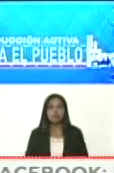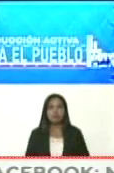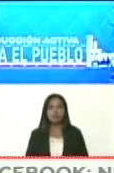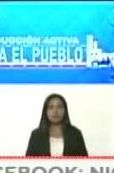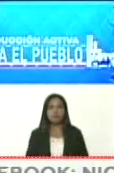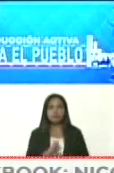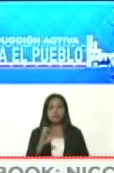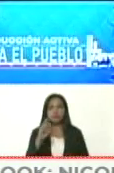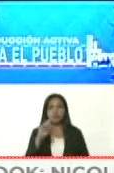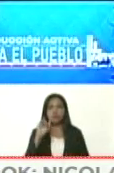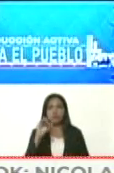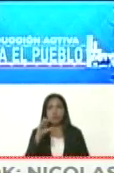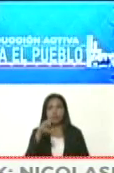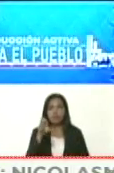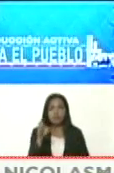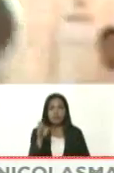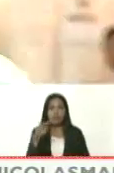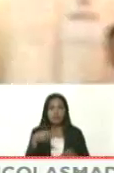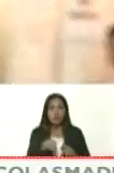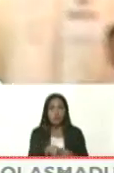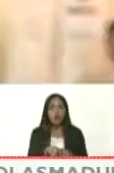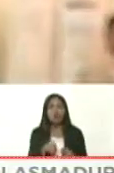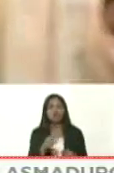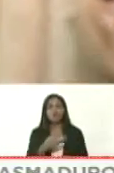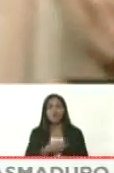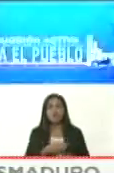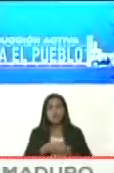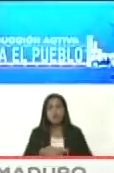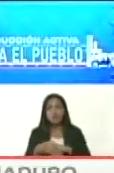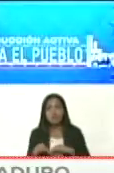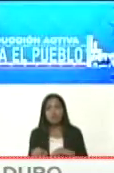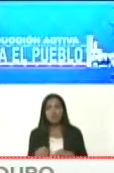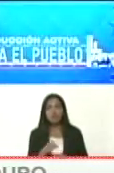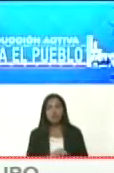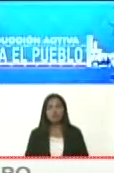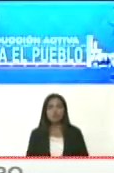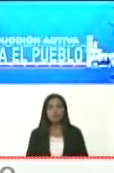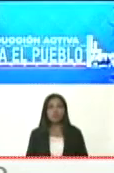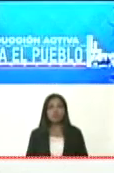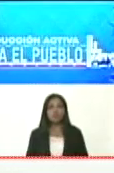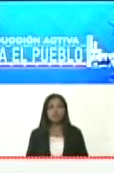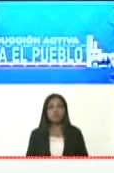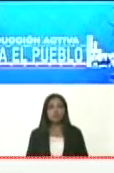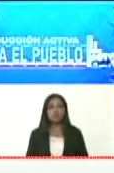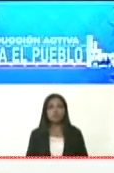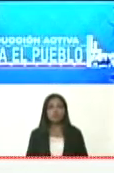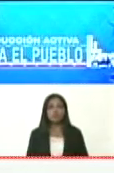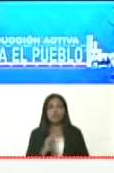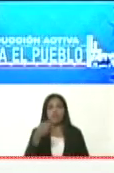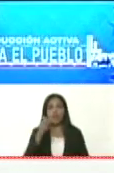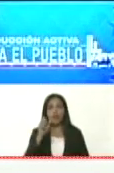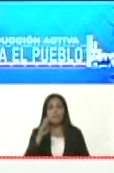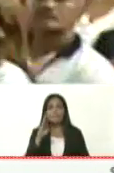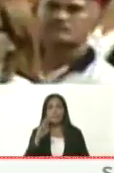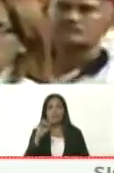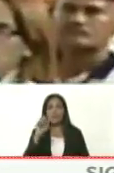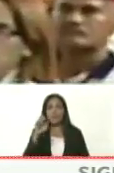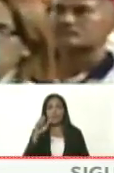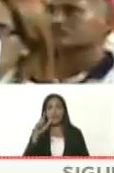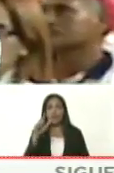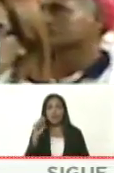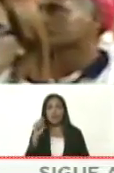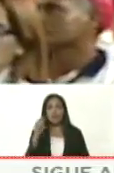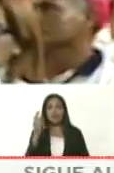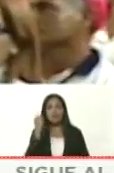Eric Lovera, alcalde del municipio Paz Castilla. A Gabriela Simosa, alcaldesa del municipio